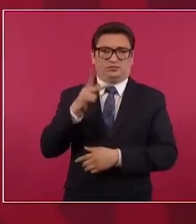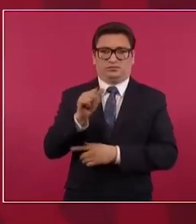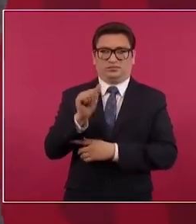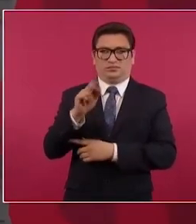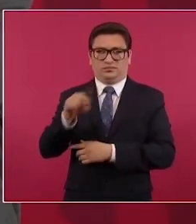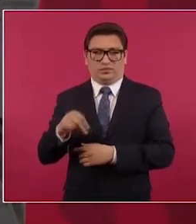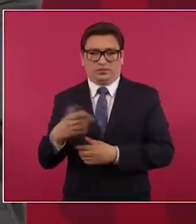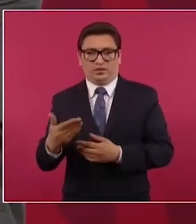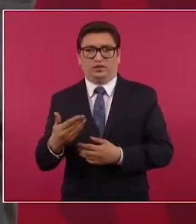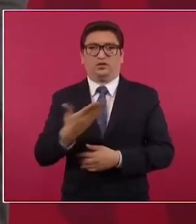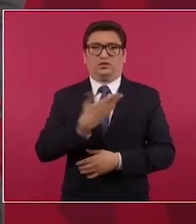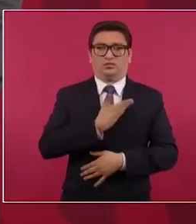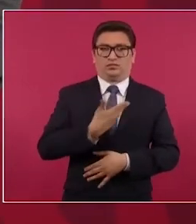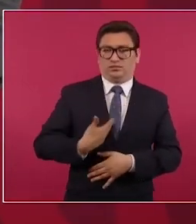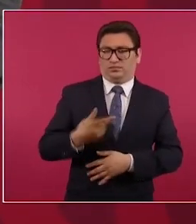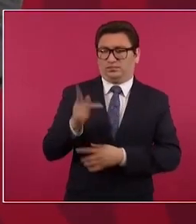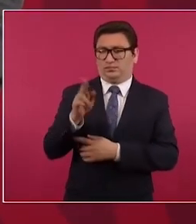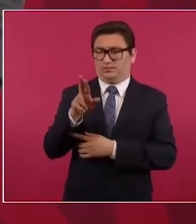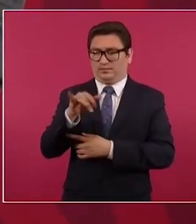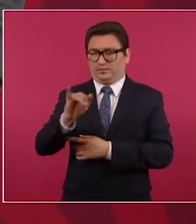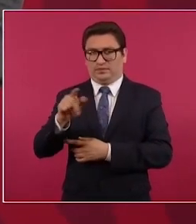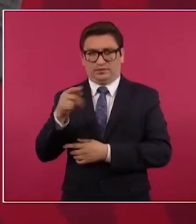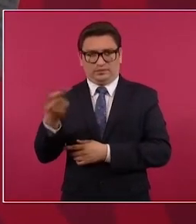o el presidente del PRI?